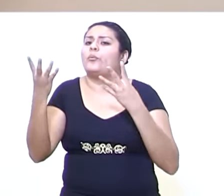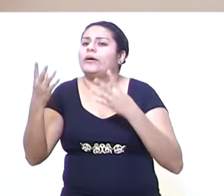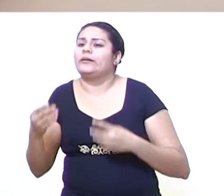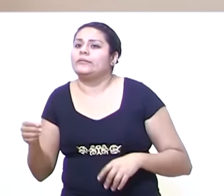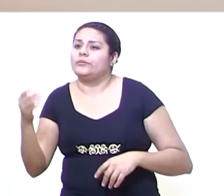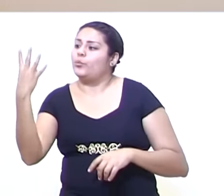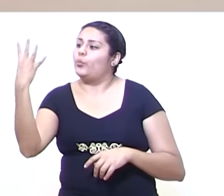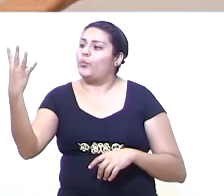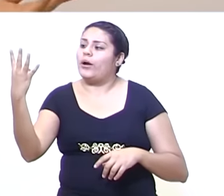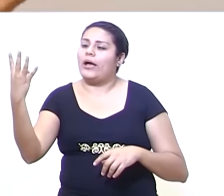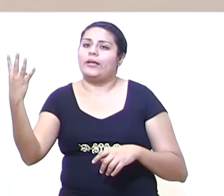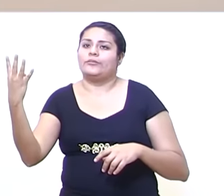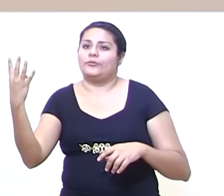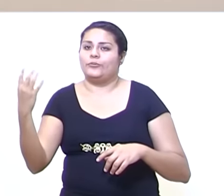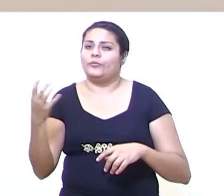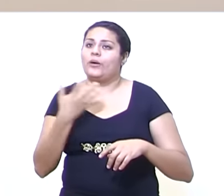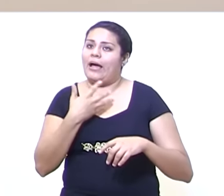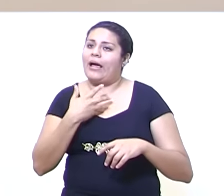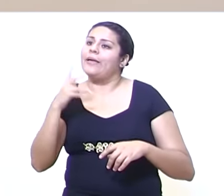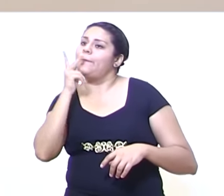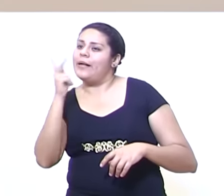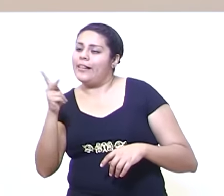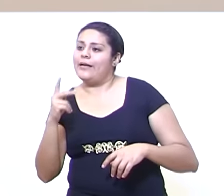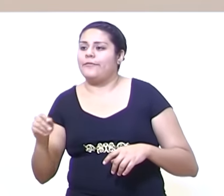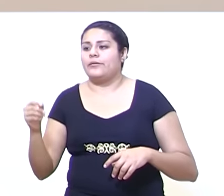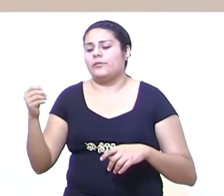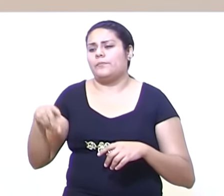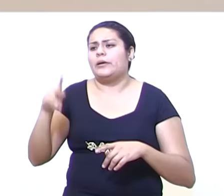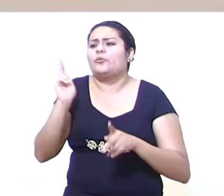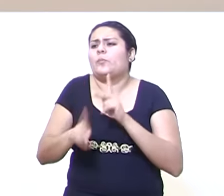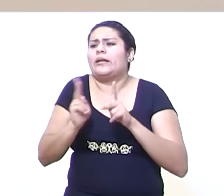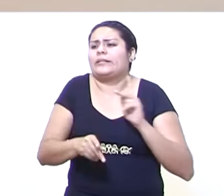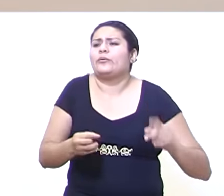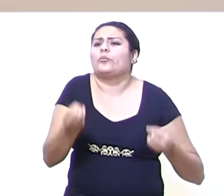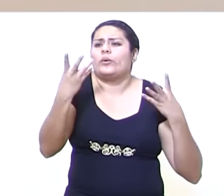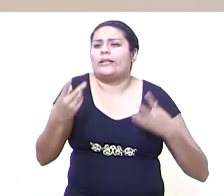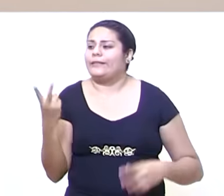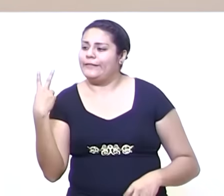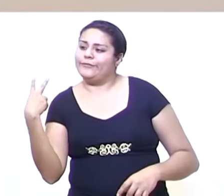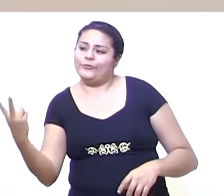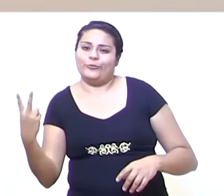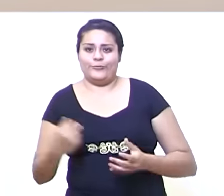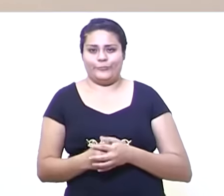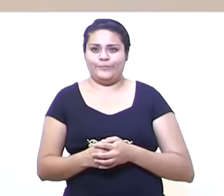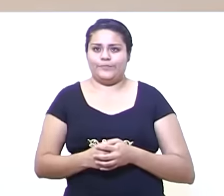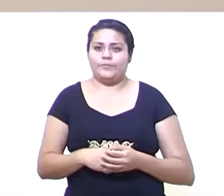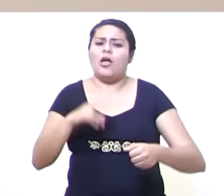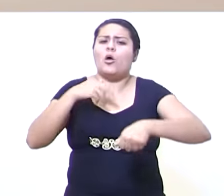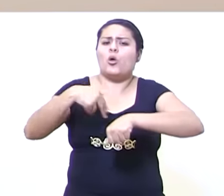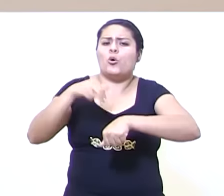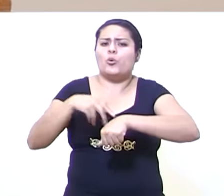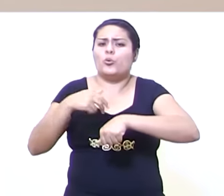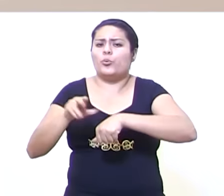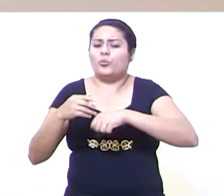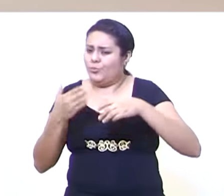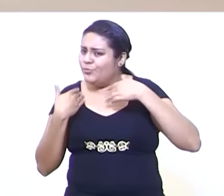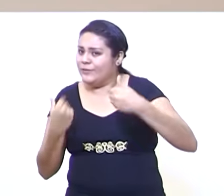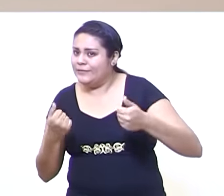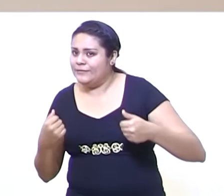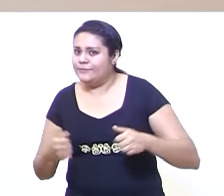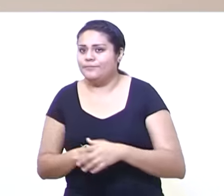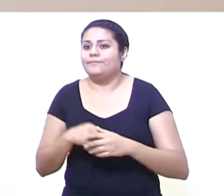4 letras. ¿Y cuántas sílabas? 2. ¿Puedes ubicar los números?